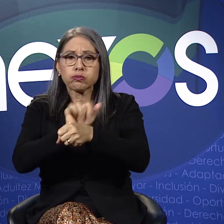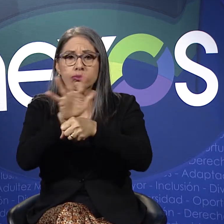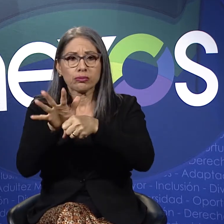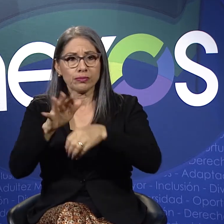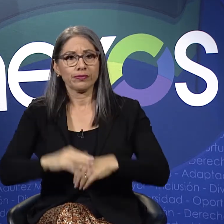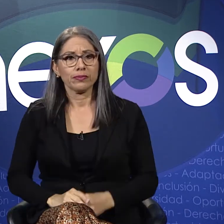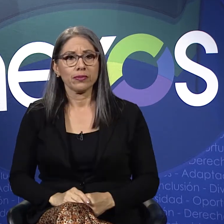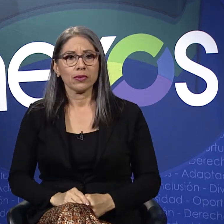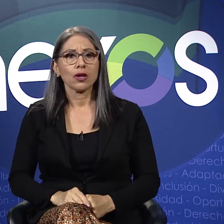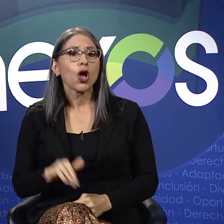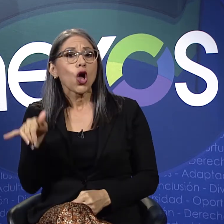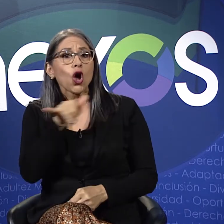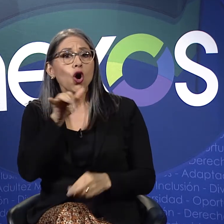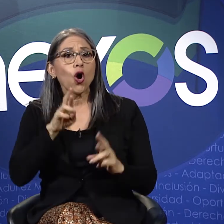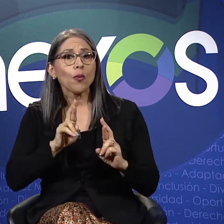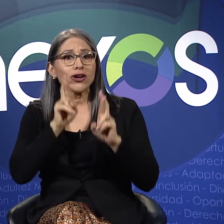SARS-CoV-2.